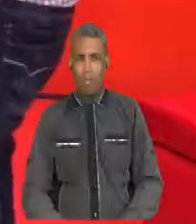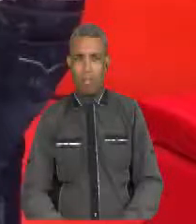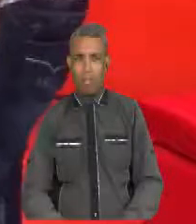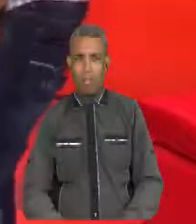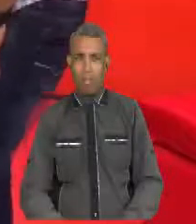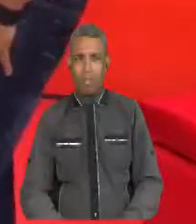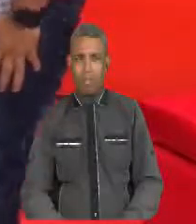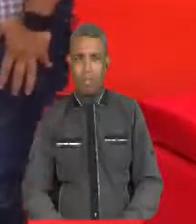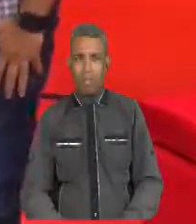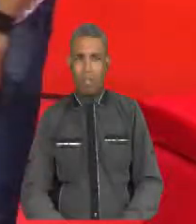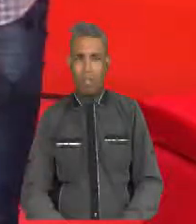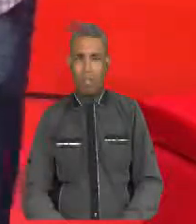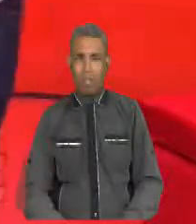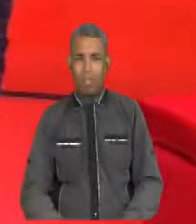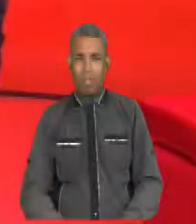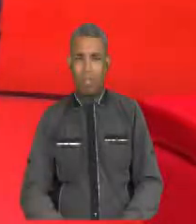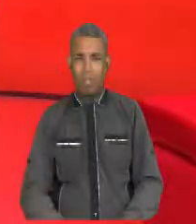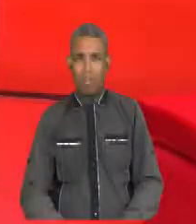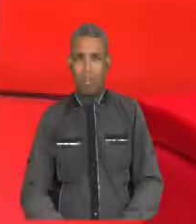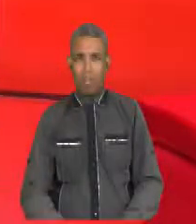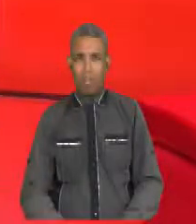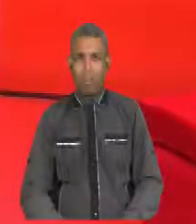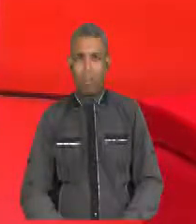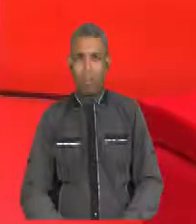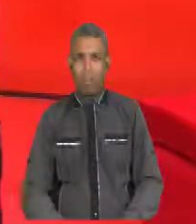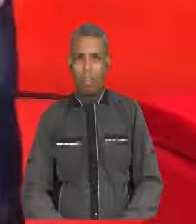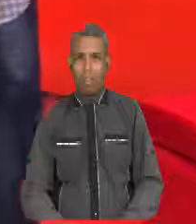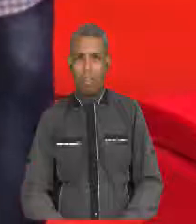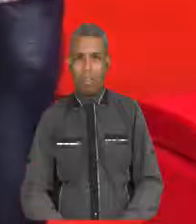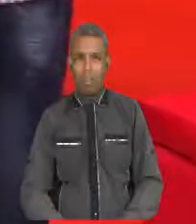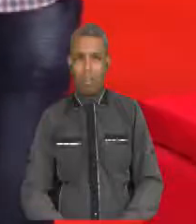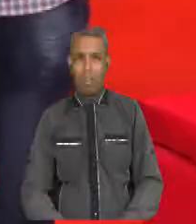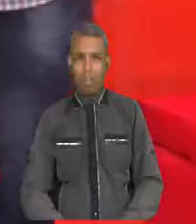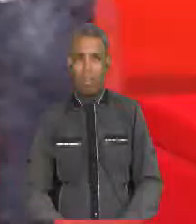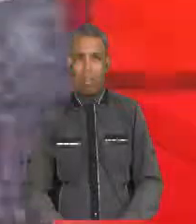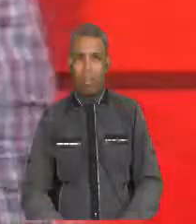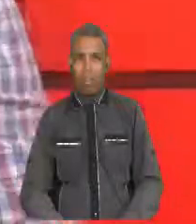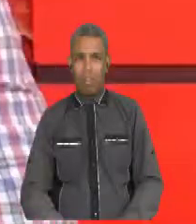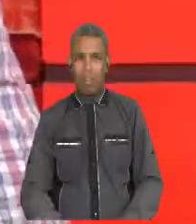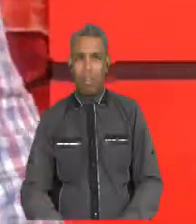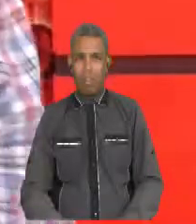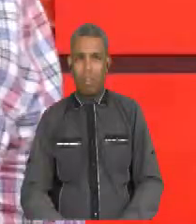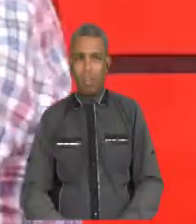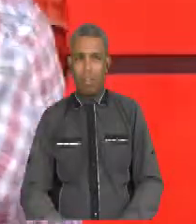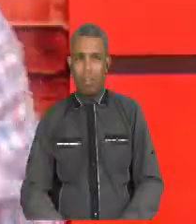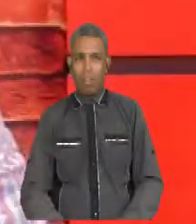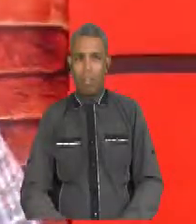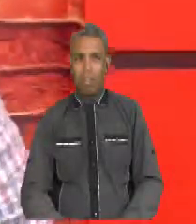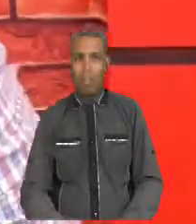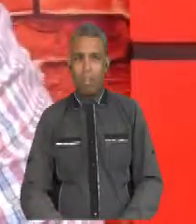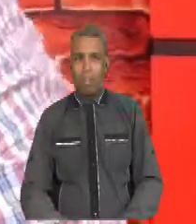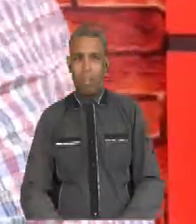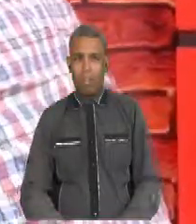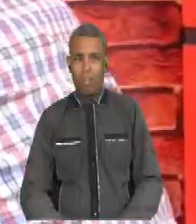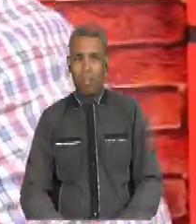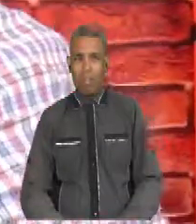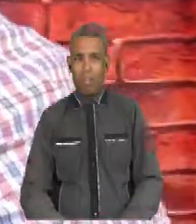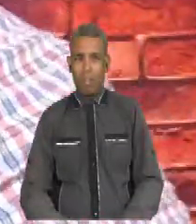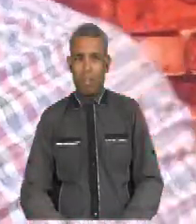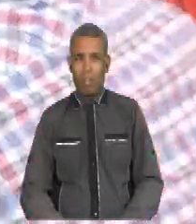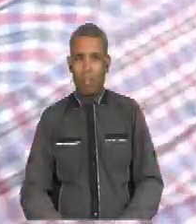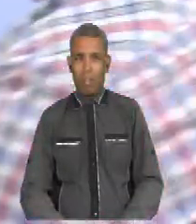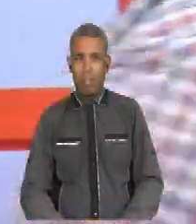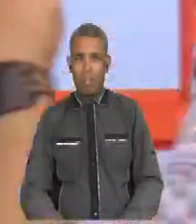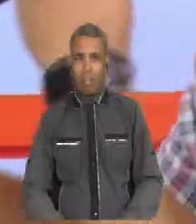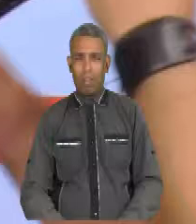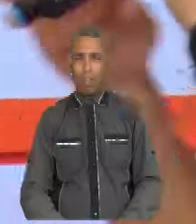alguna manera. Si te busco por aquí, me sale por allá. Lo único que yo